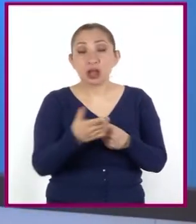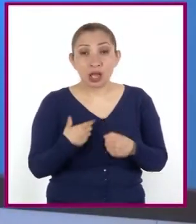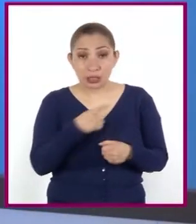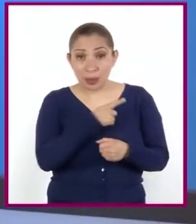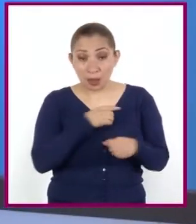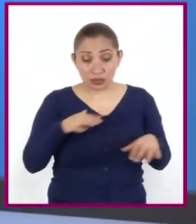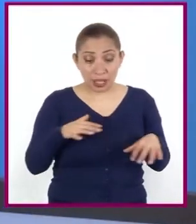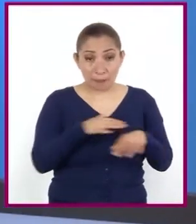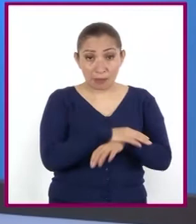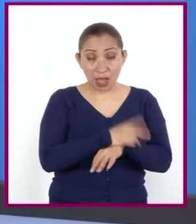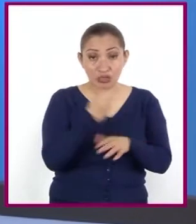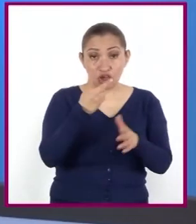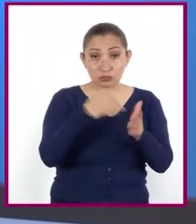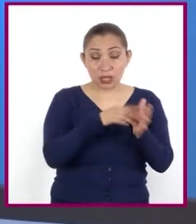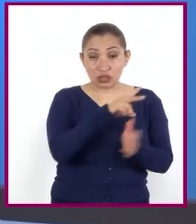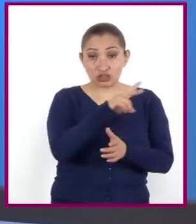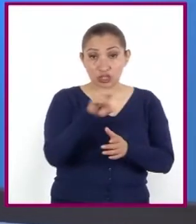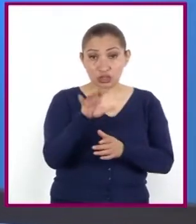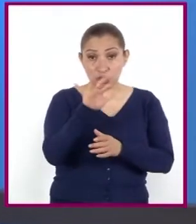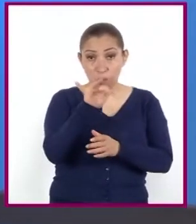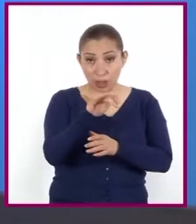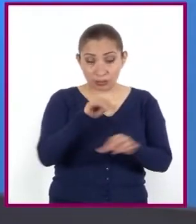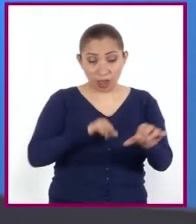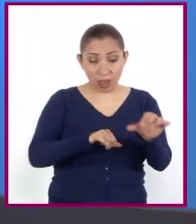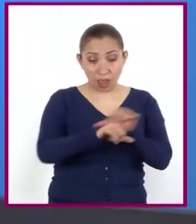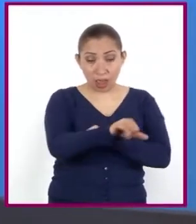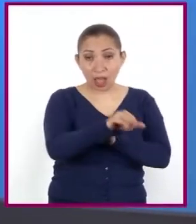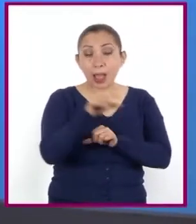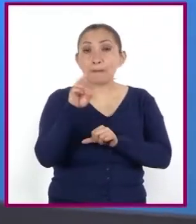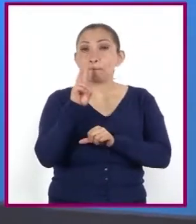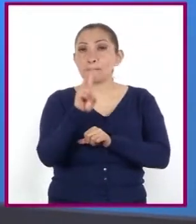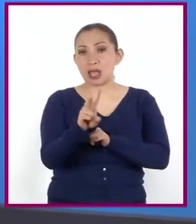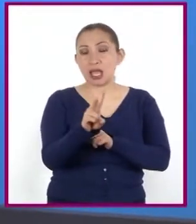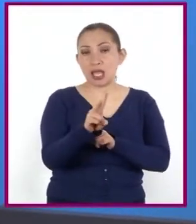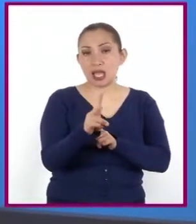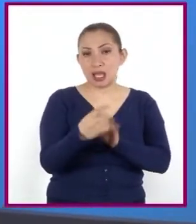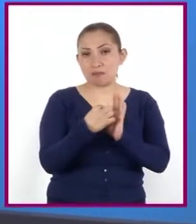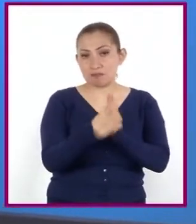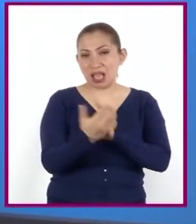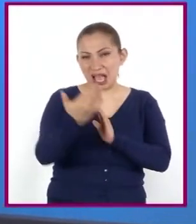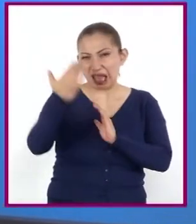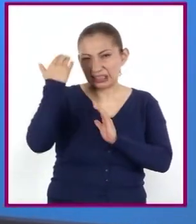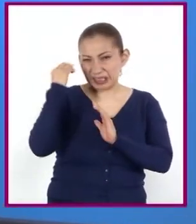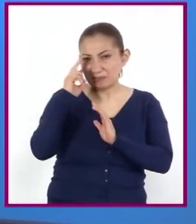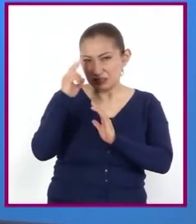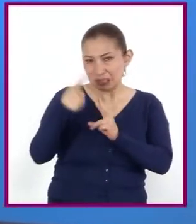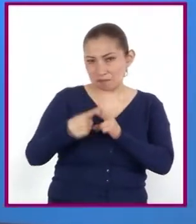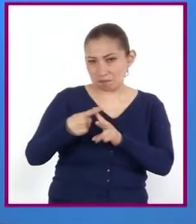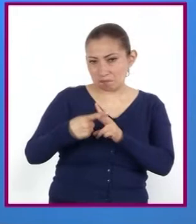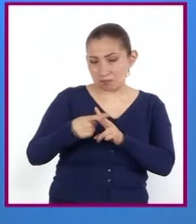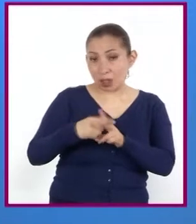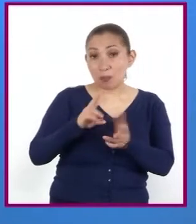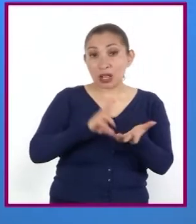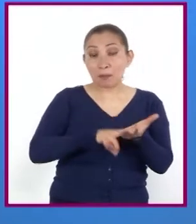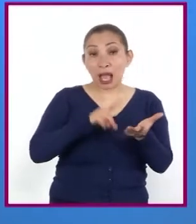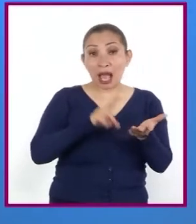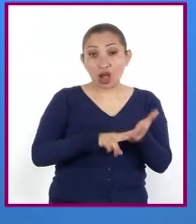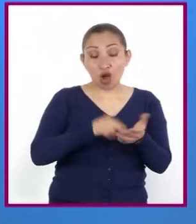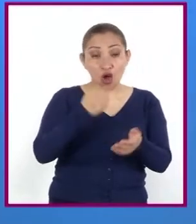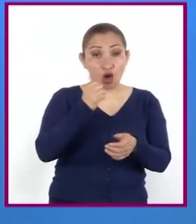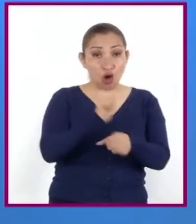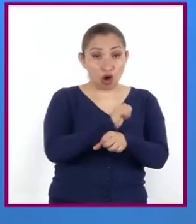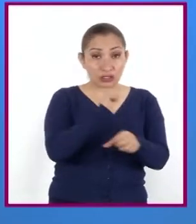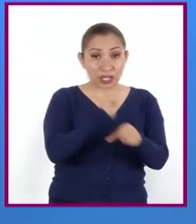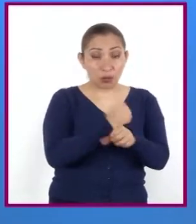debemos sustituir 2.250 en el lugar de b de la expresión anterior, ya que el valor comercial del auto